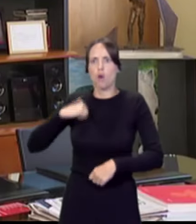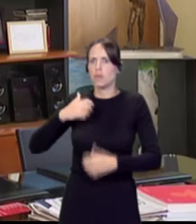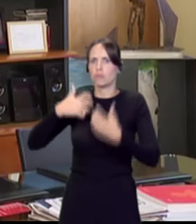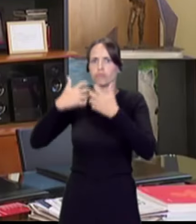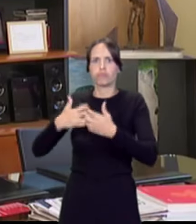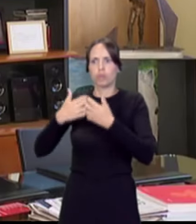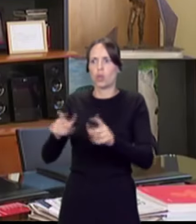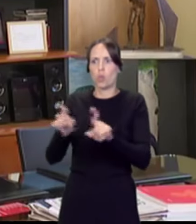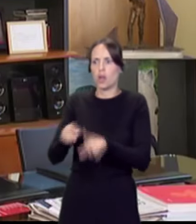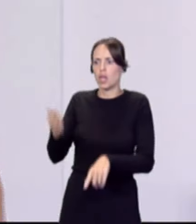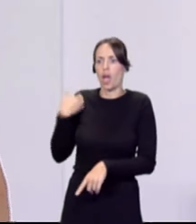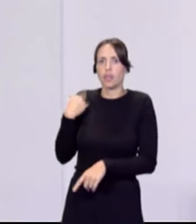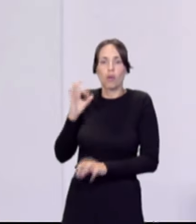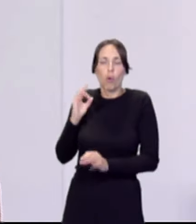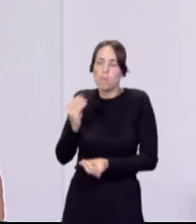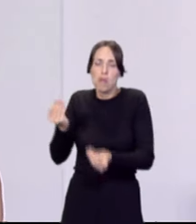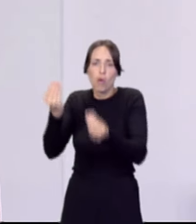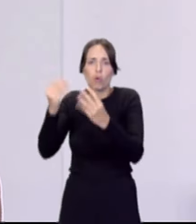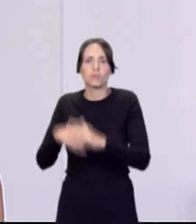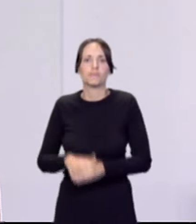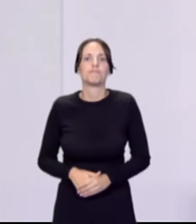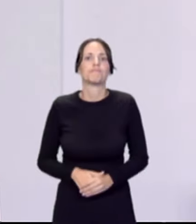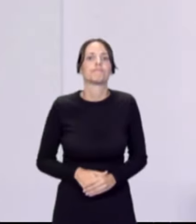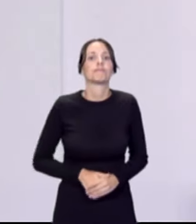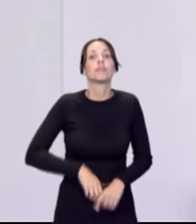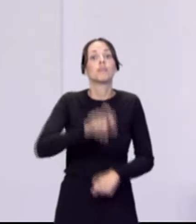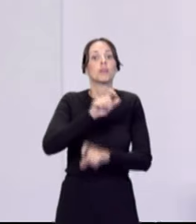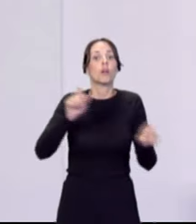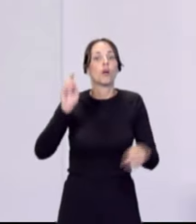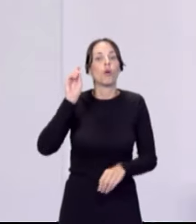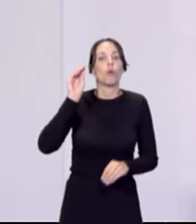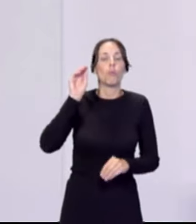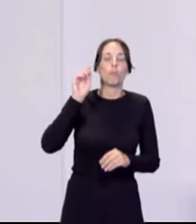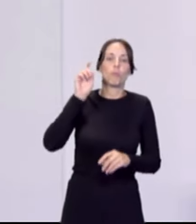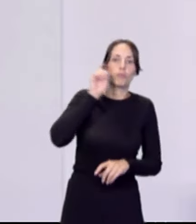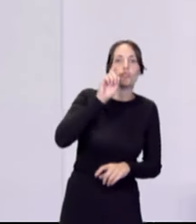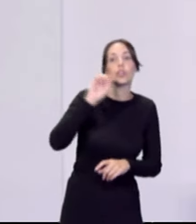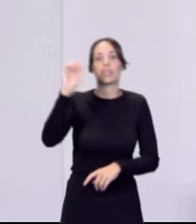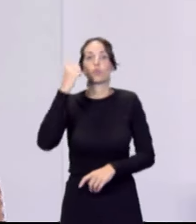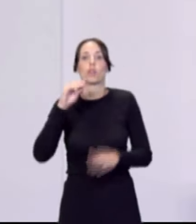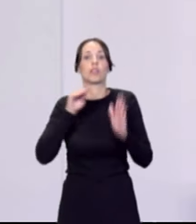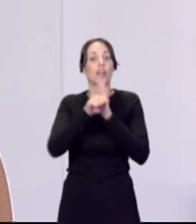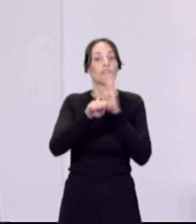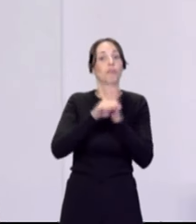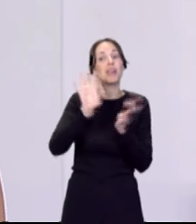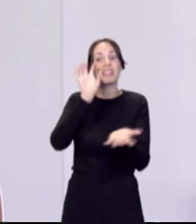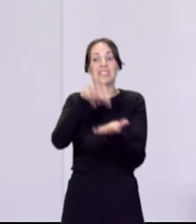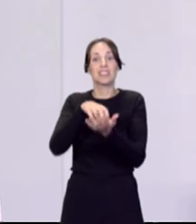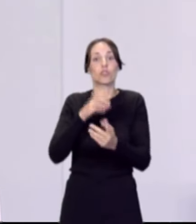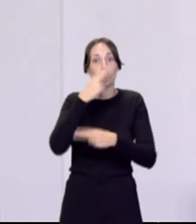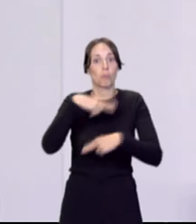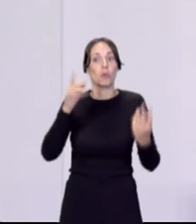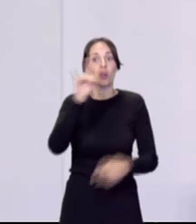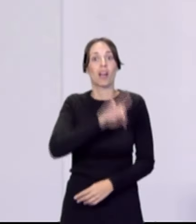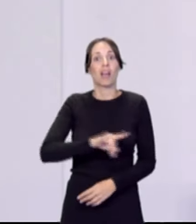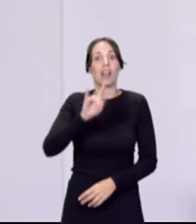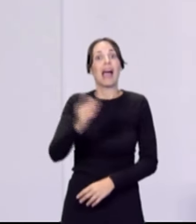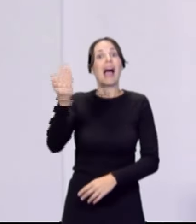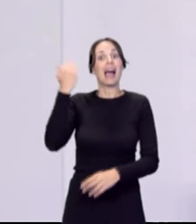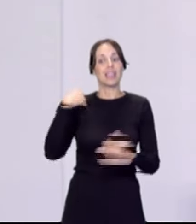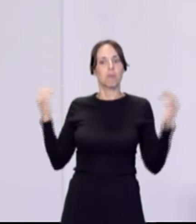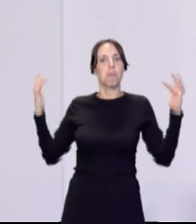o mejor. Cientos de profesores y estudiantes de formación profesional dual de centros públicos de Canarias se concentraron en Las Palmas de Gran